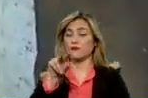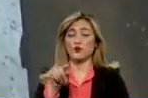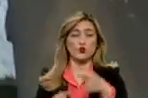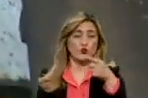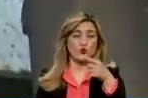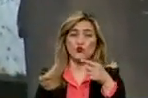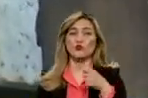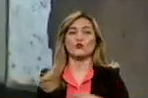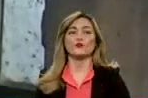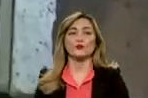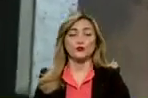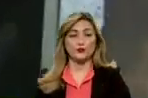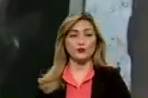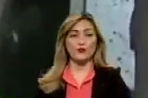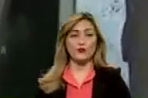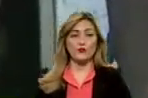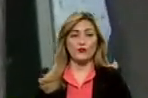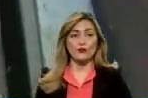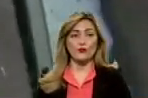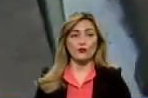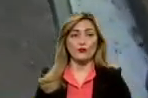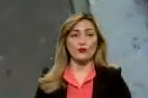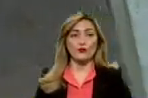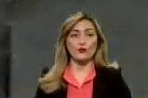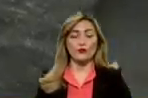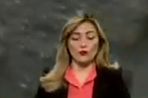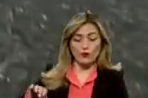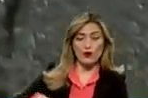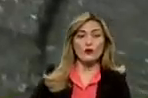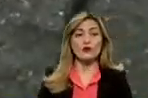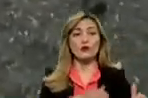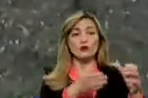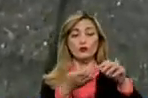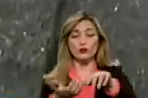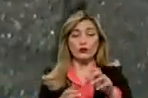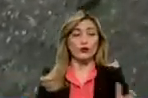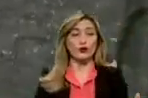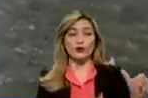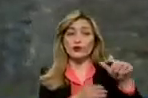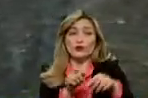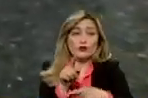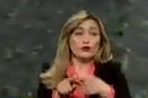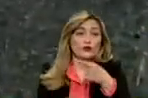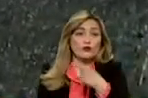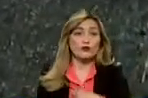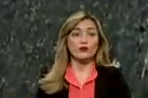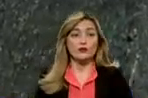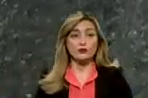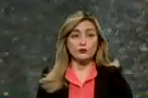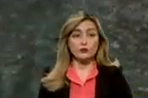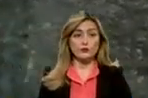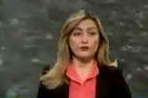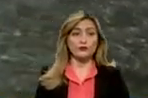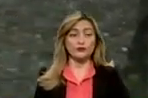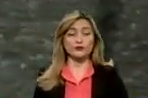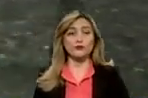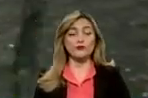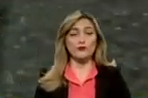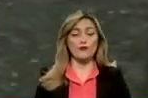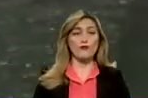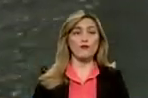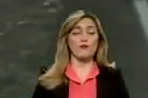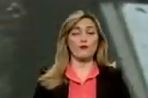eso no recogían con el lodo, con todas las piedras que está, sino que tenía que venir